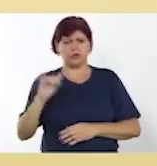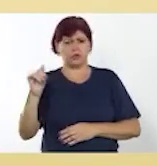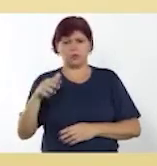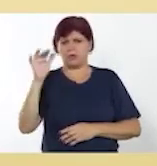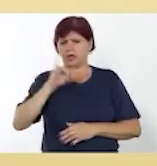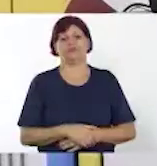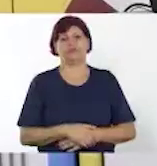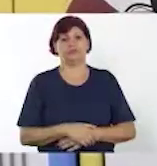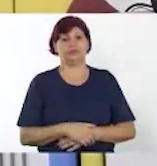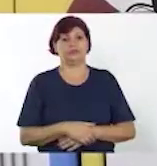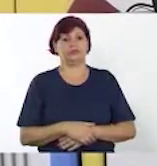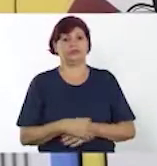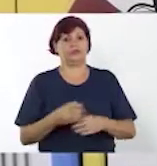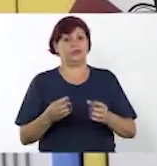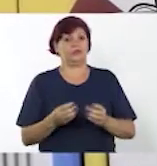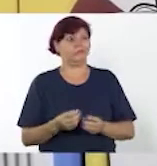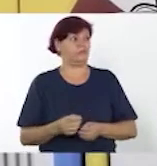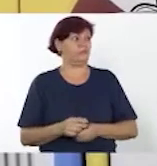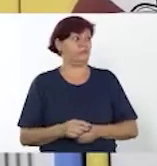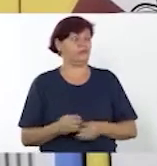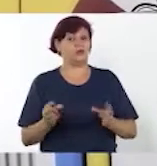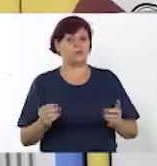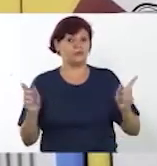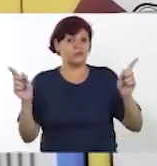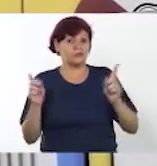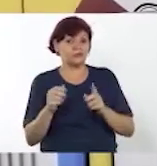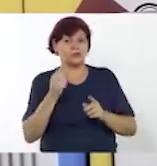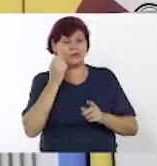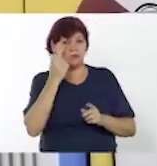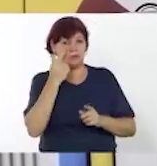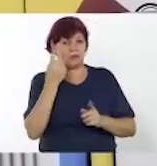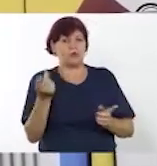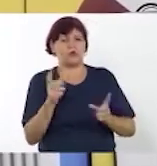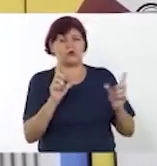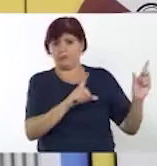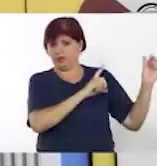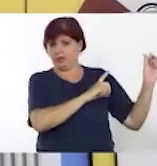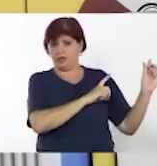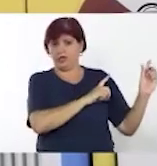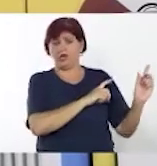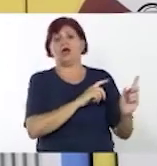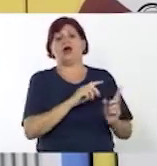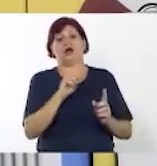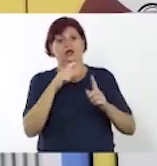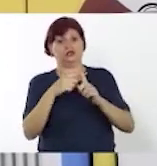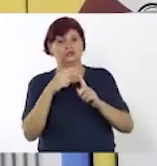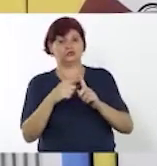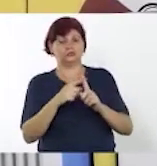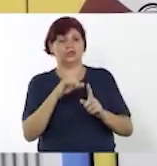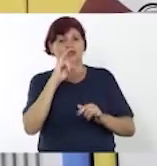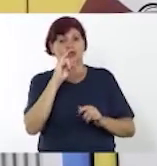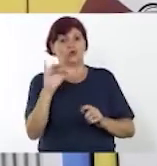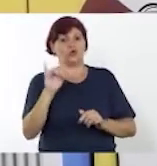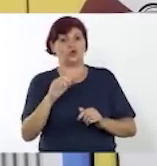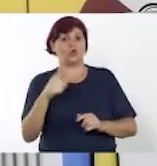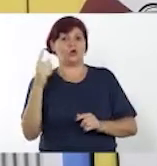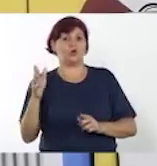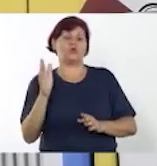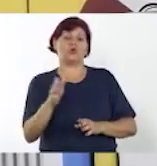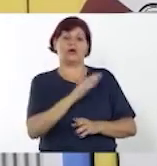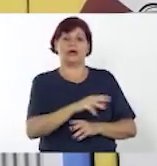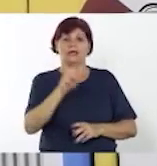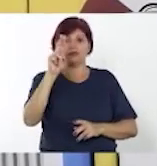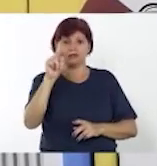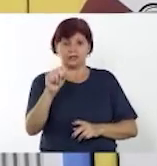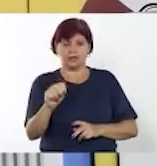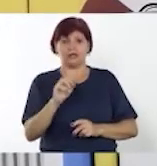tienen abajo, o mucho más resumida, la podemos expresar en la forma sumatoria desde i igual 1 hasta